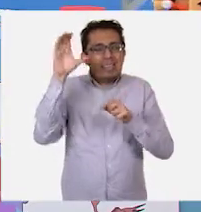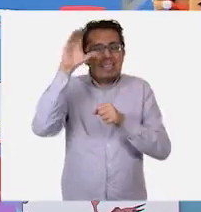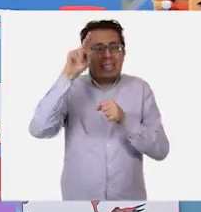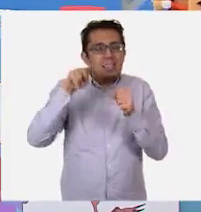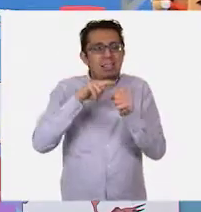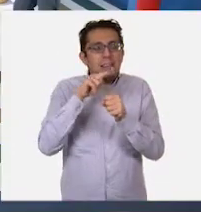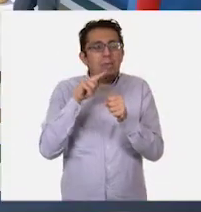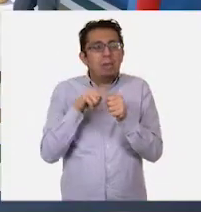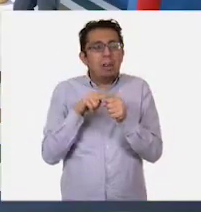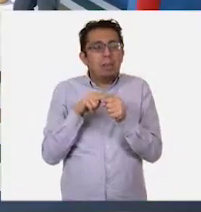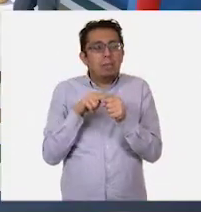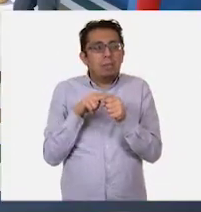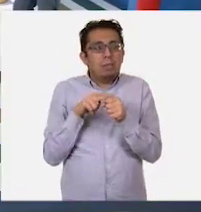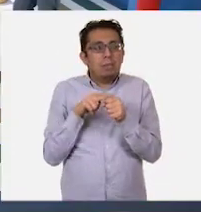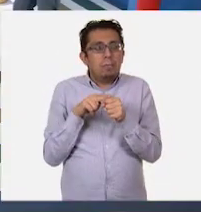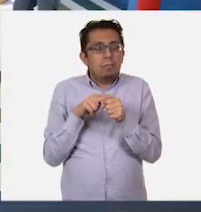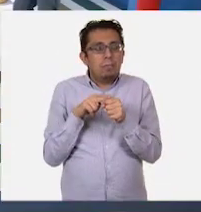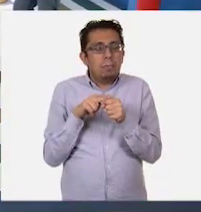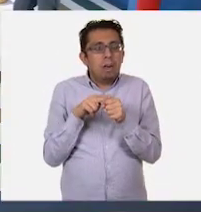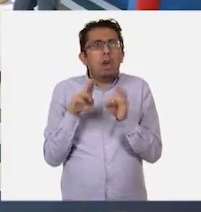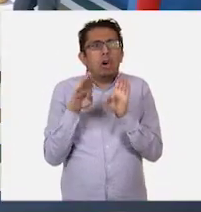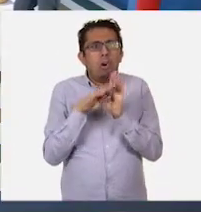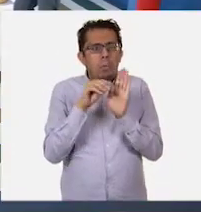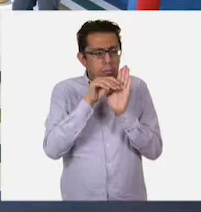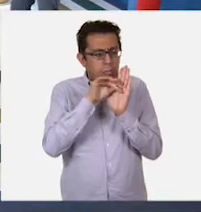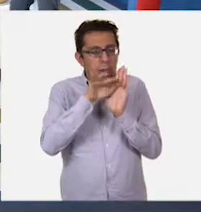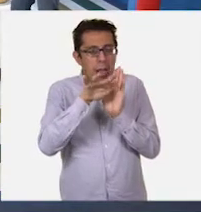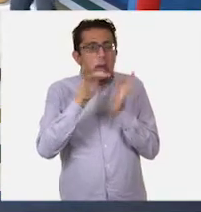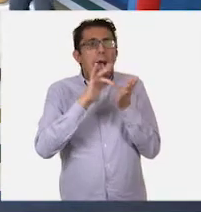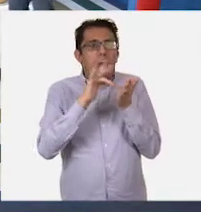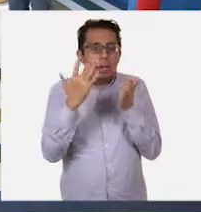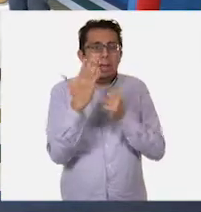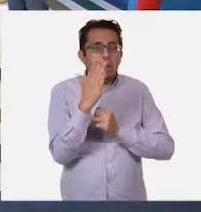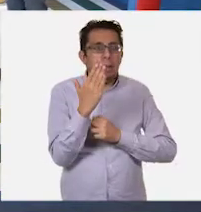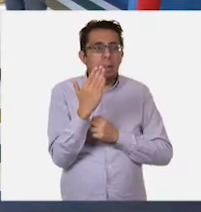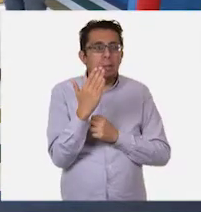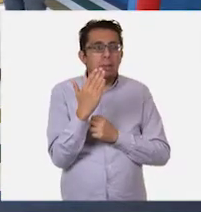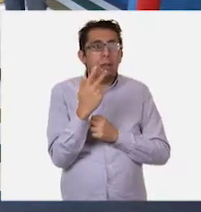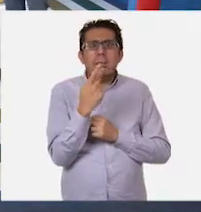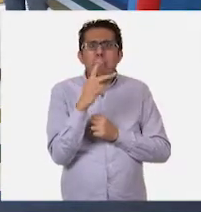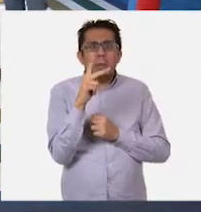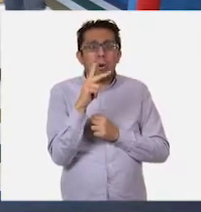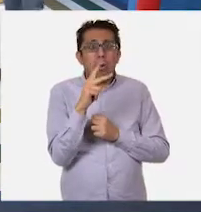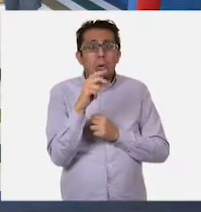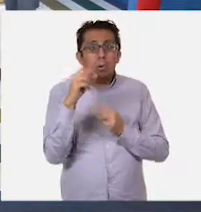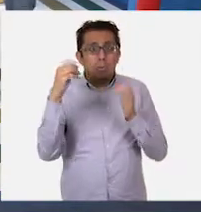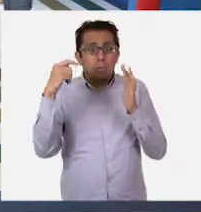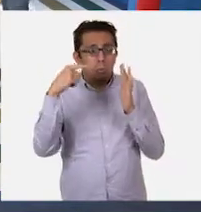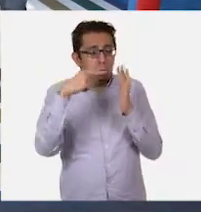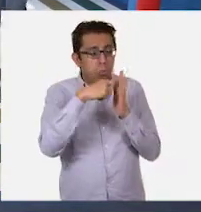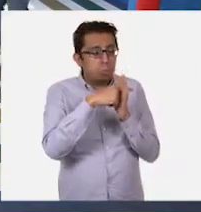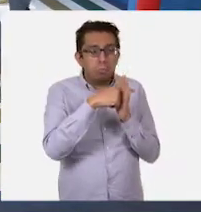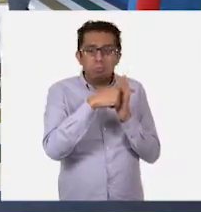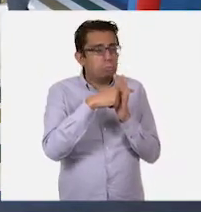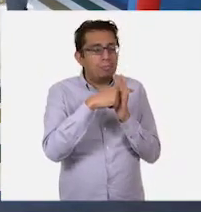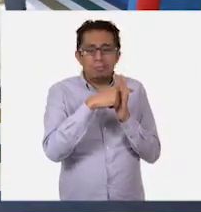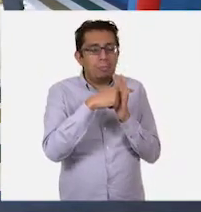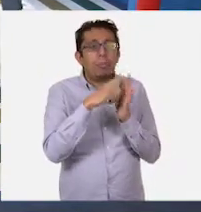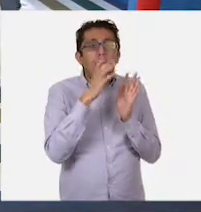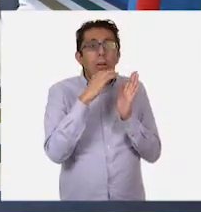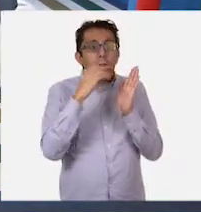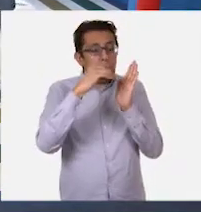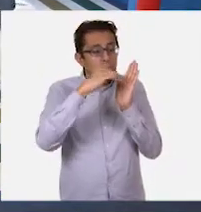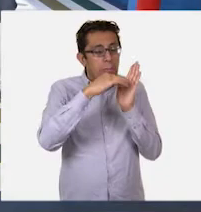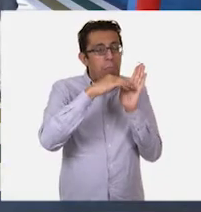lo estoy reflejando ¿en dónde? En el espejo. Y ese rayo de luz no traspasa el espejo, sino que rebota el haz de luz a